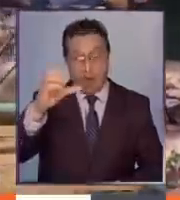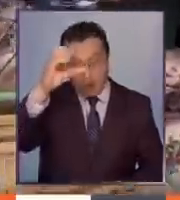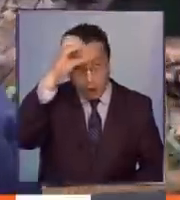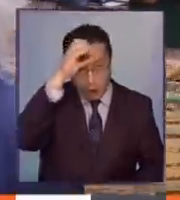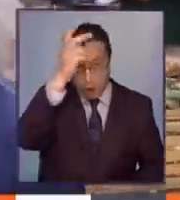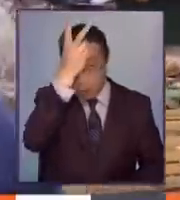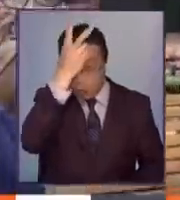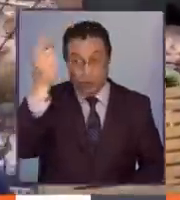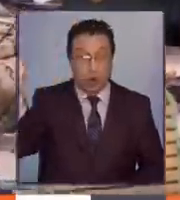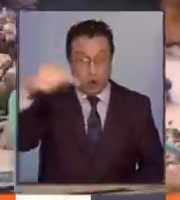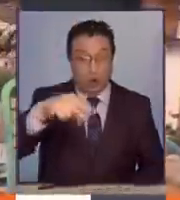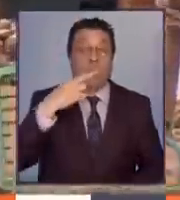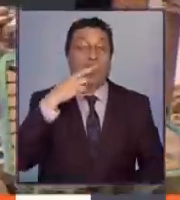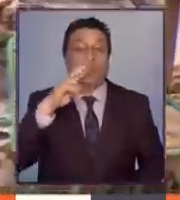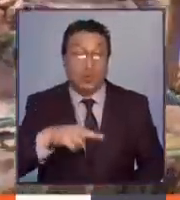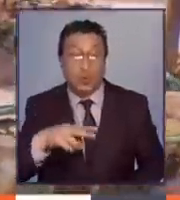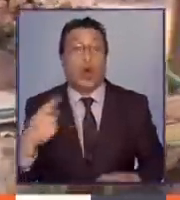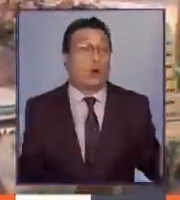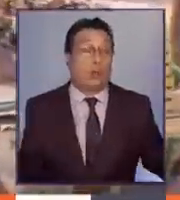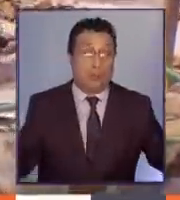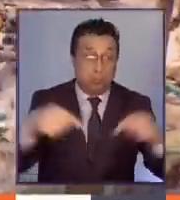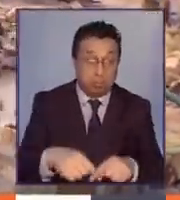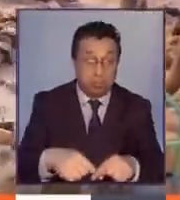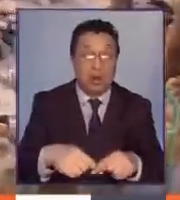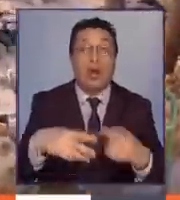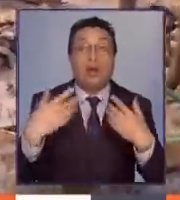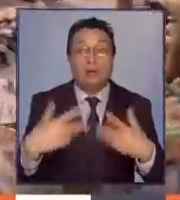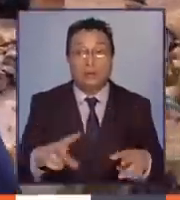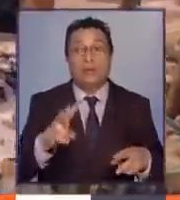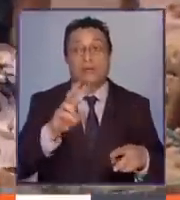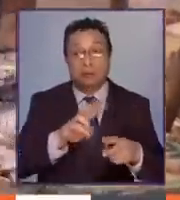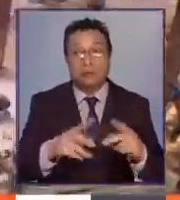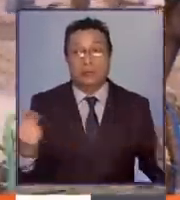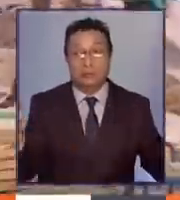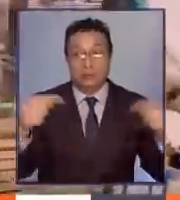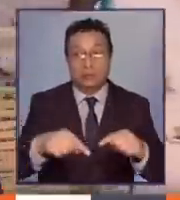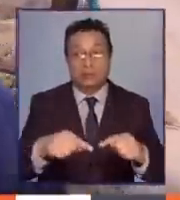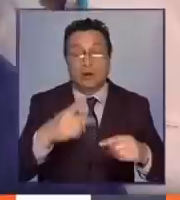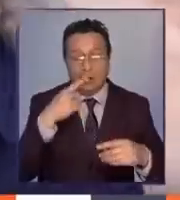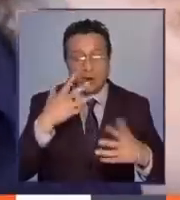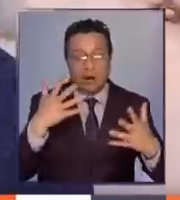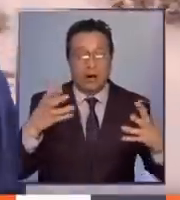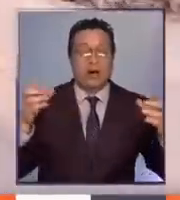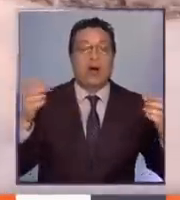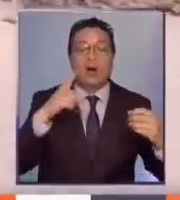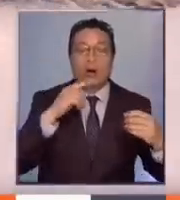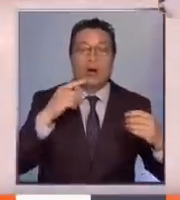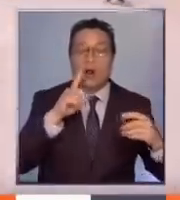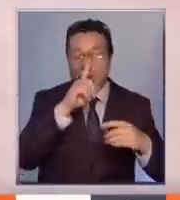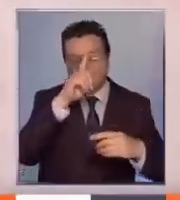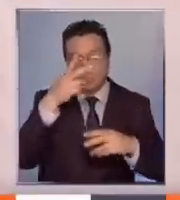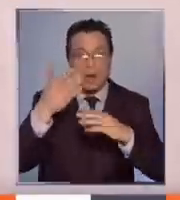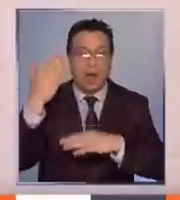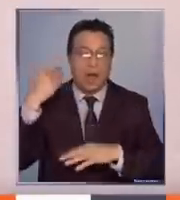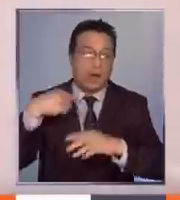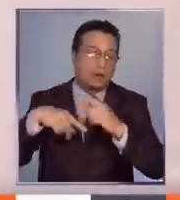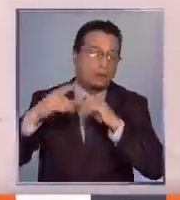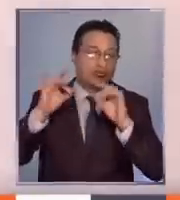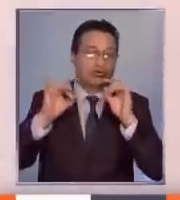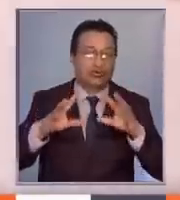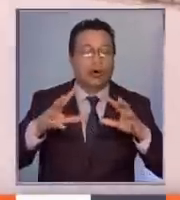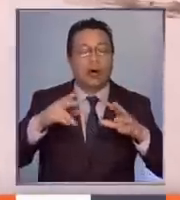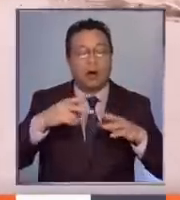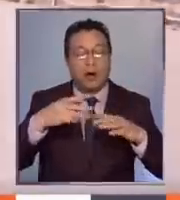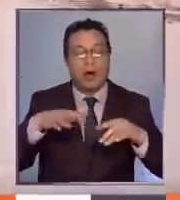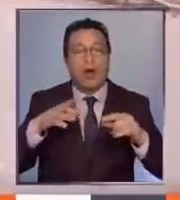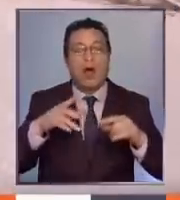acá. Eran 4, hicieron más bien un ritual de 12 horas. Y